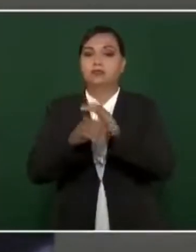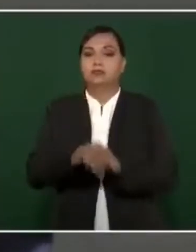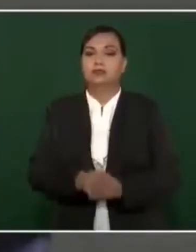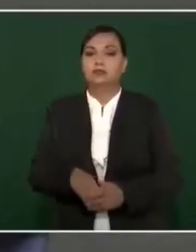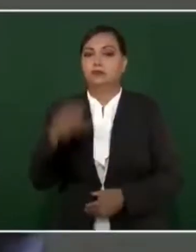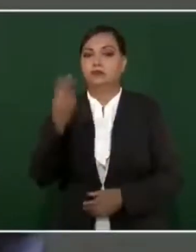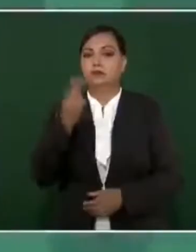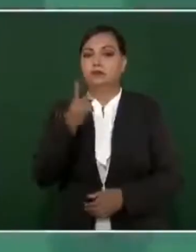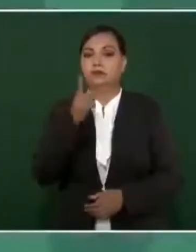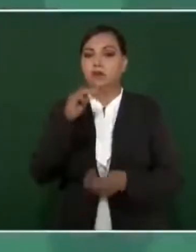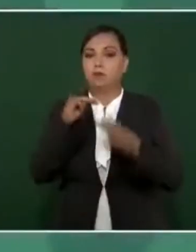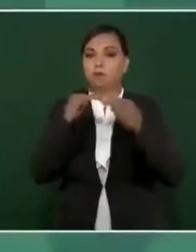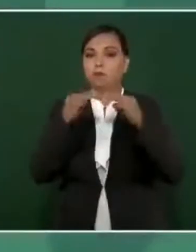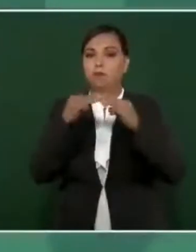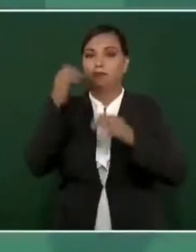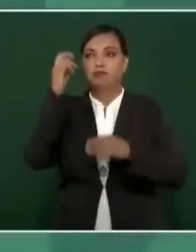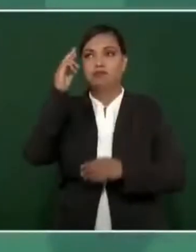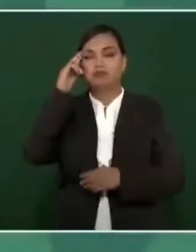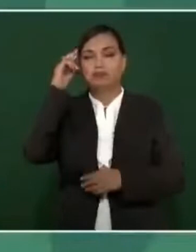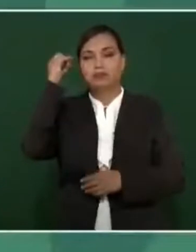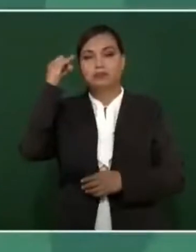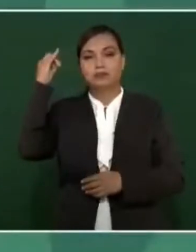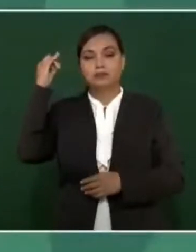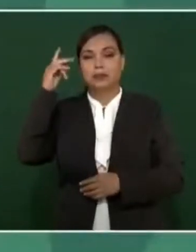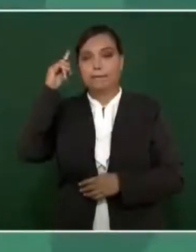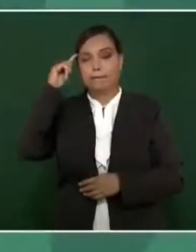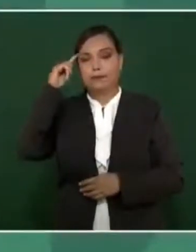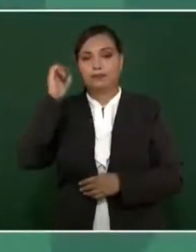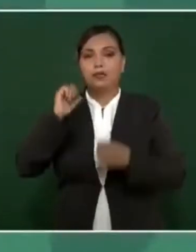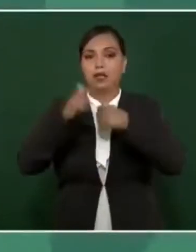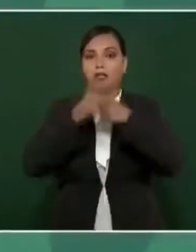dijo, de esos que tienen